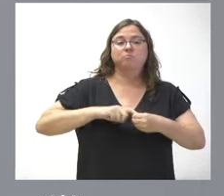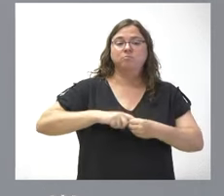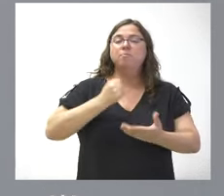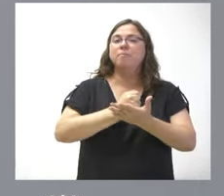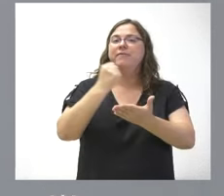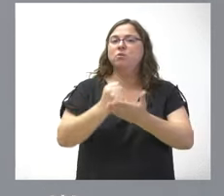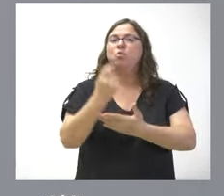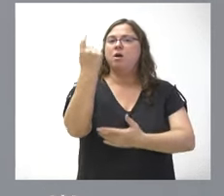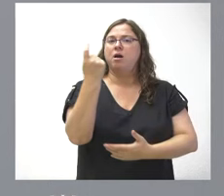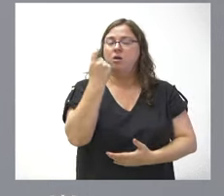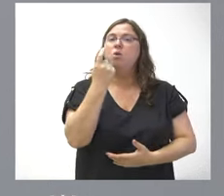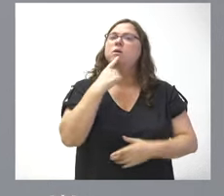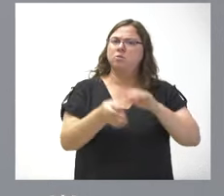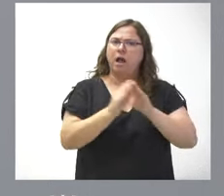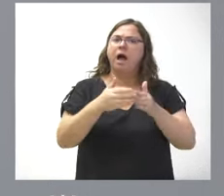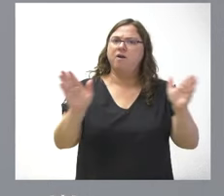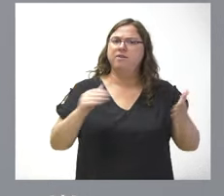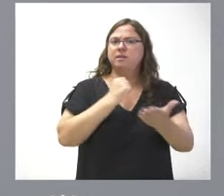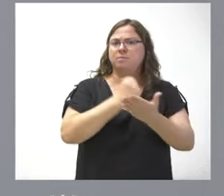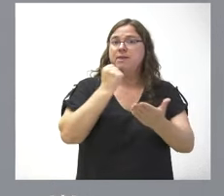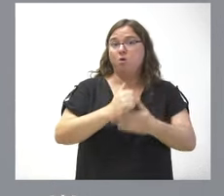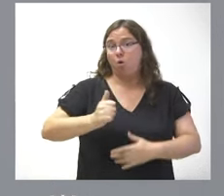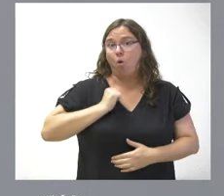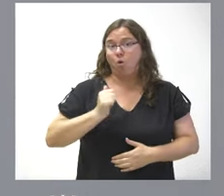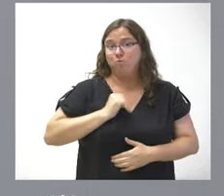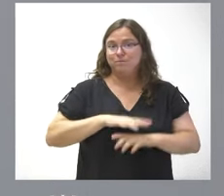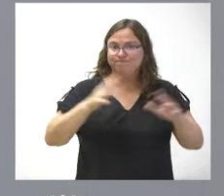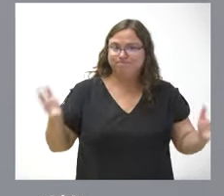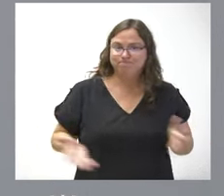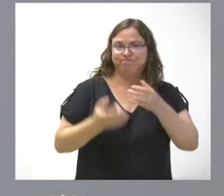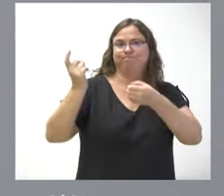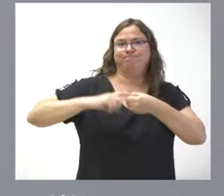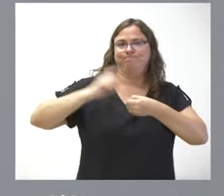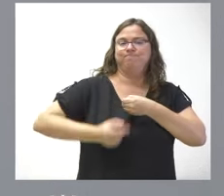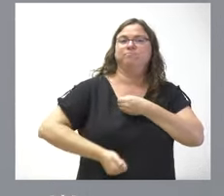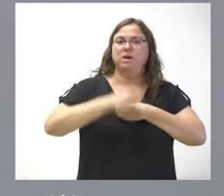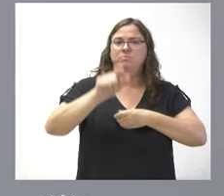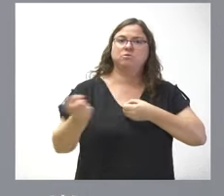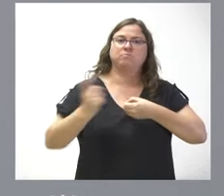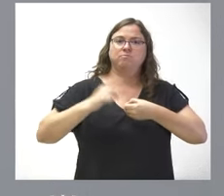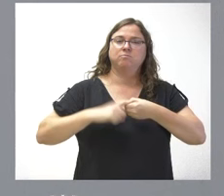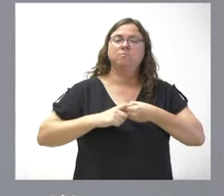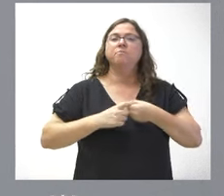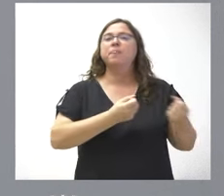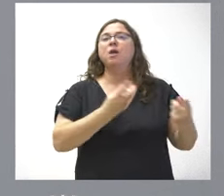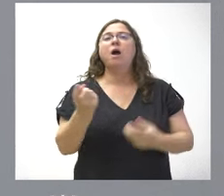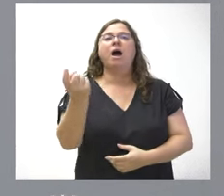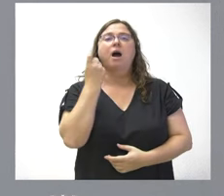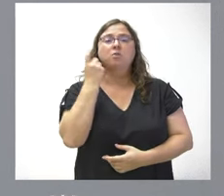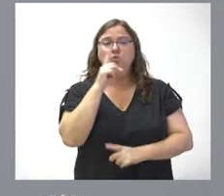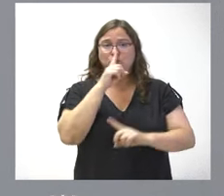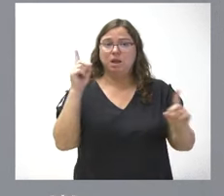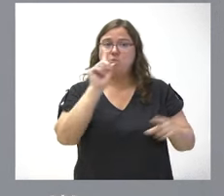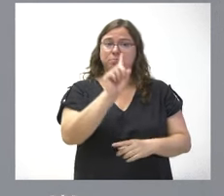hoy sigue vigente la matrícula con lo cual es una buena oportunidad para ir incrementando nuevas personas el número de alumnos para este primer